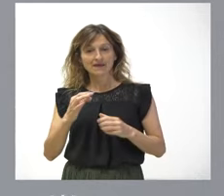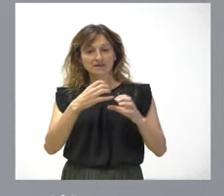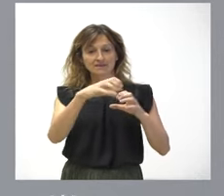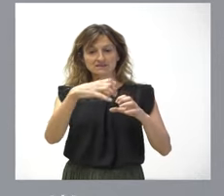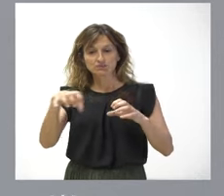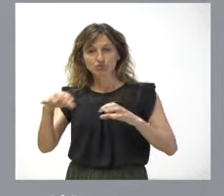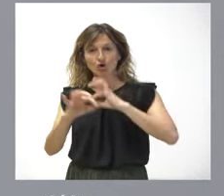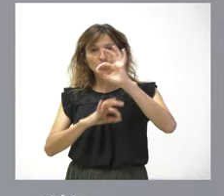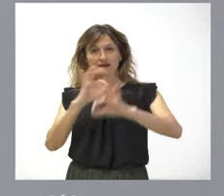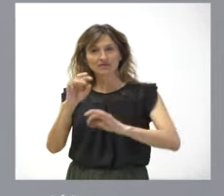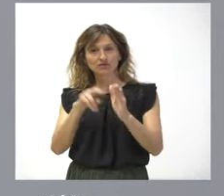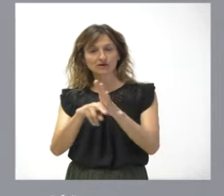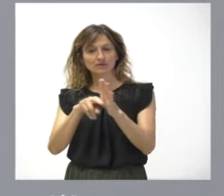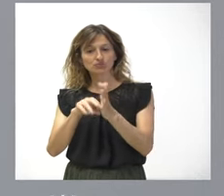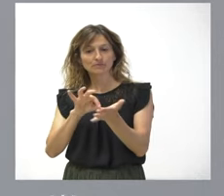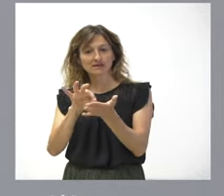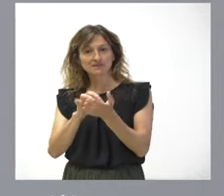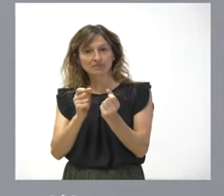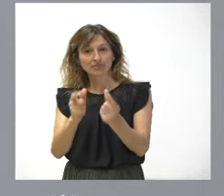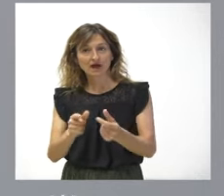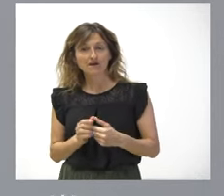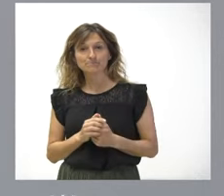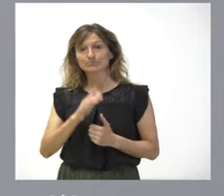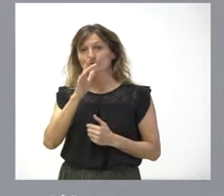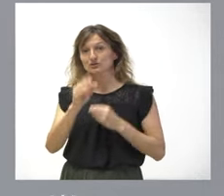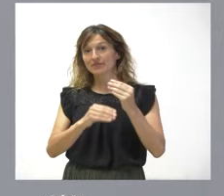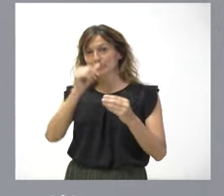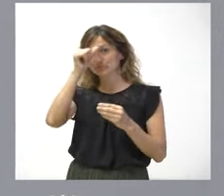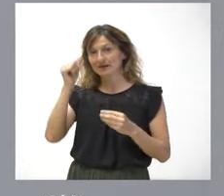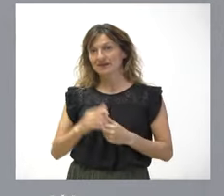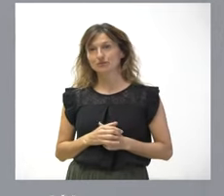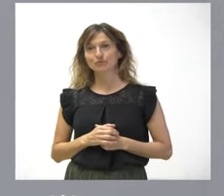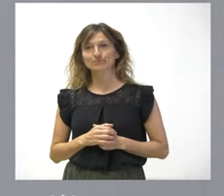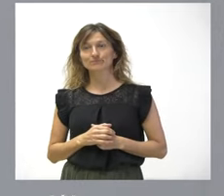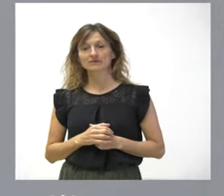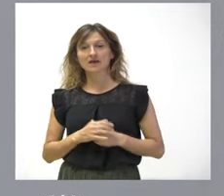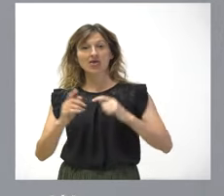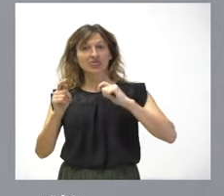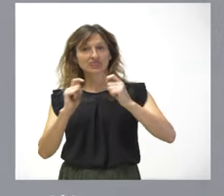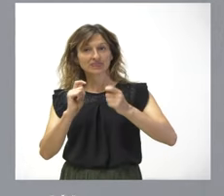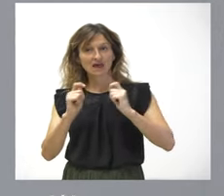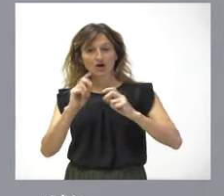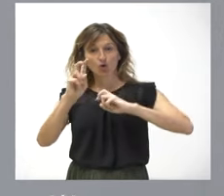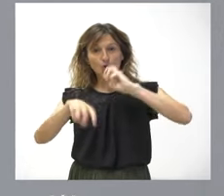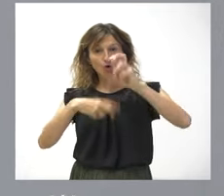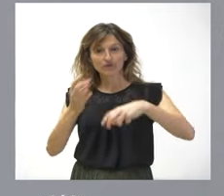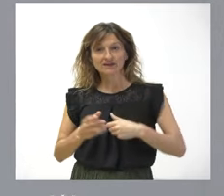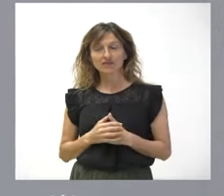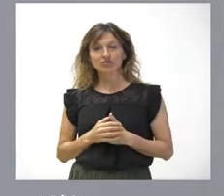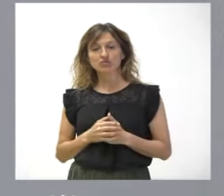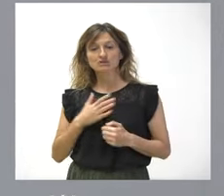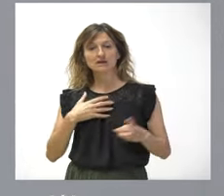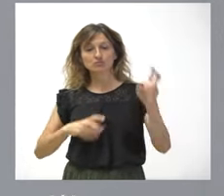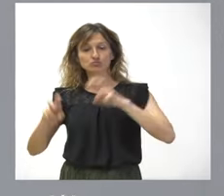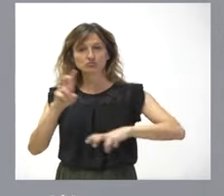reorganización de los recursos para prestar ese servicio que es lo que estamos haciendo este verano si por diálogo y reordenación se trata de buscar la